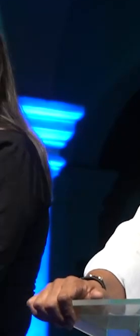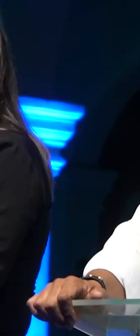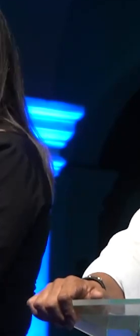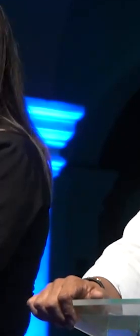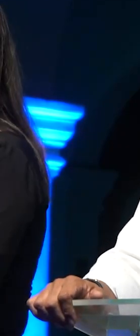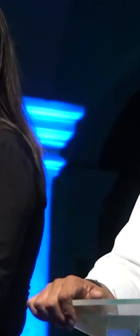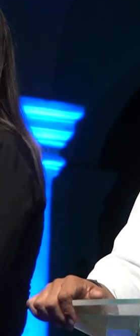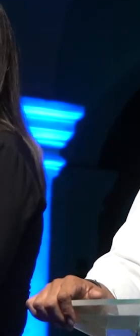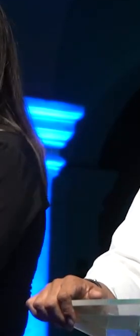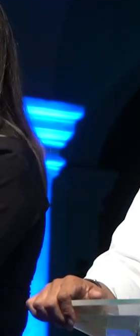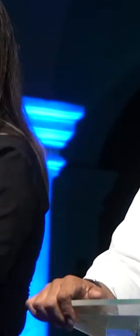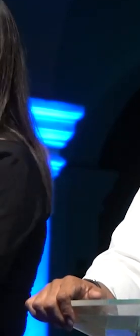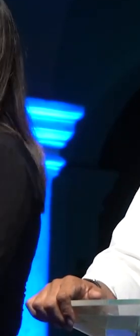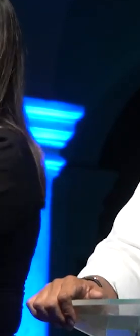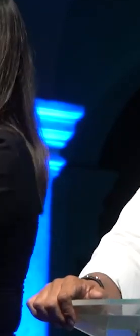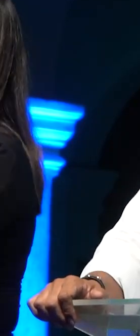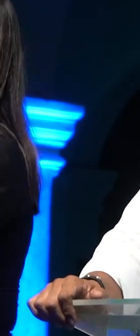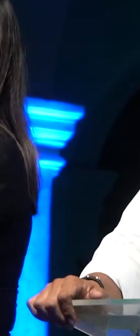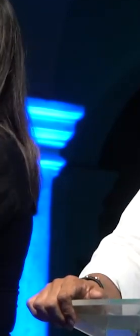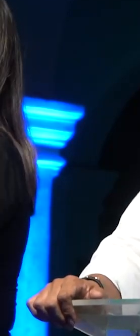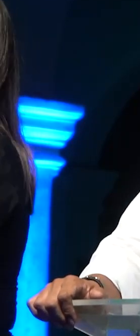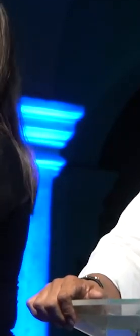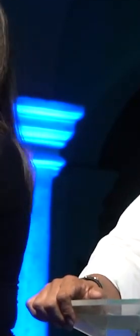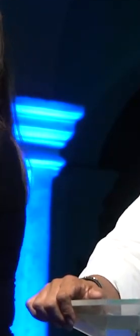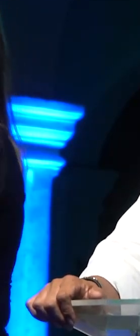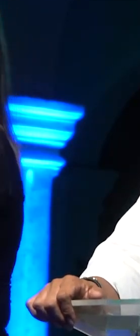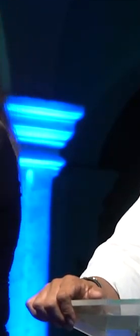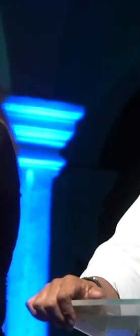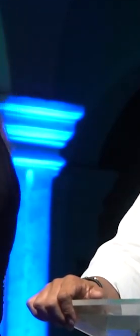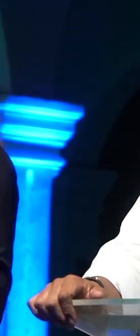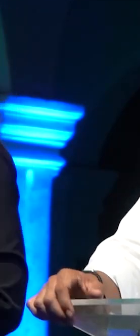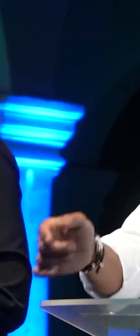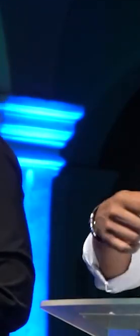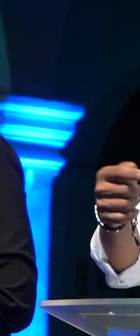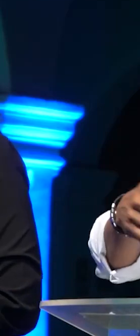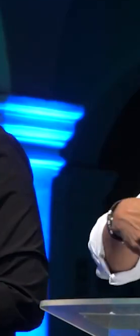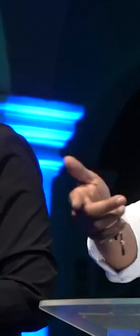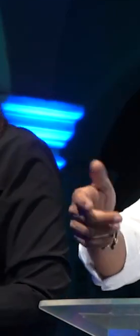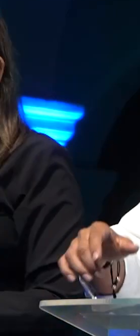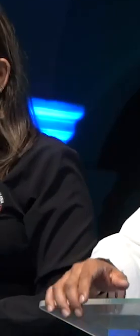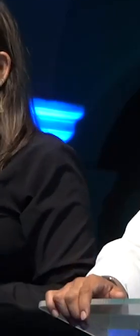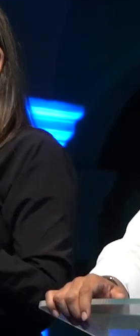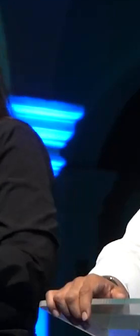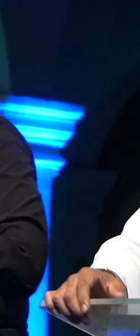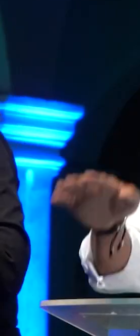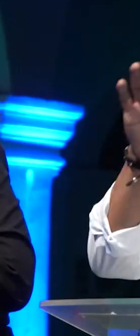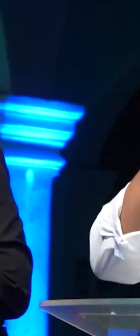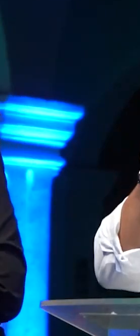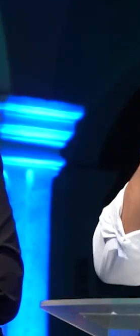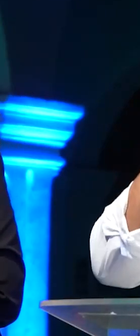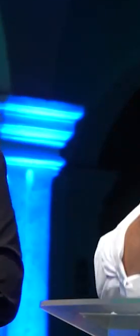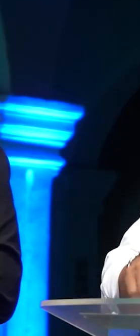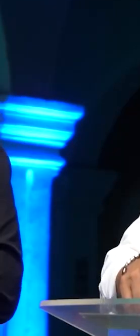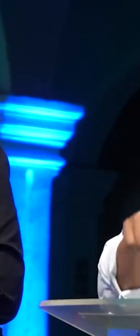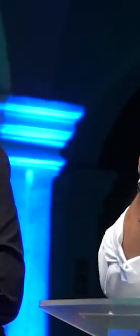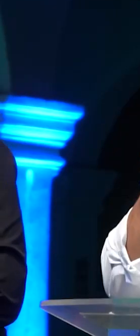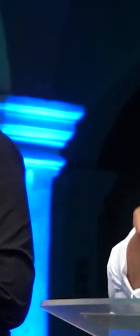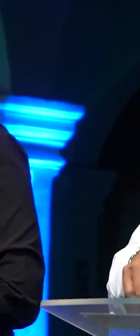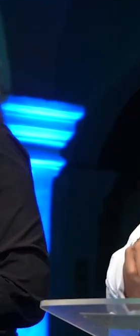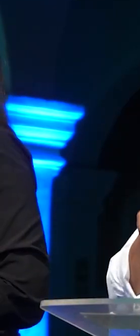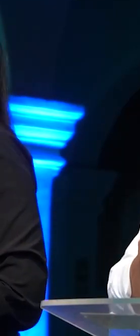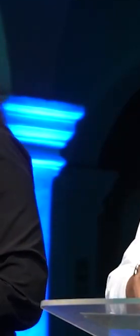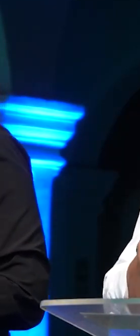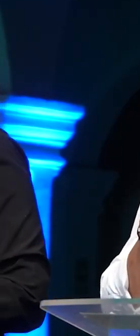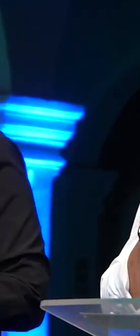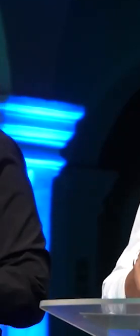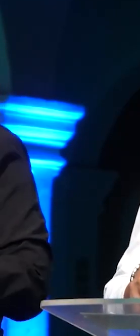de verdad lo demuestre. En el proceso nos dimos cuenta en un análisis básico econométrico que un egresado de un